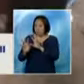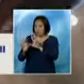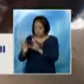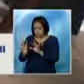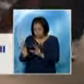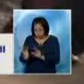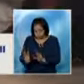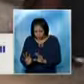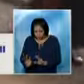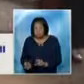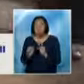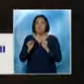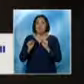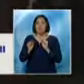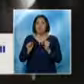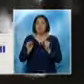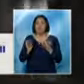manuscrito.